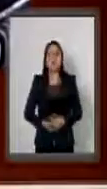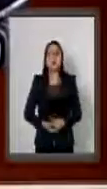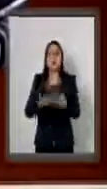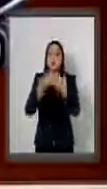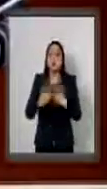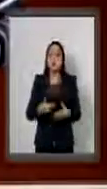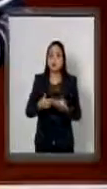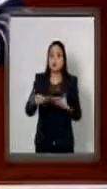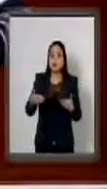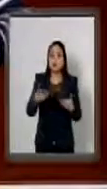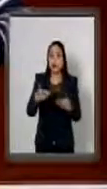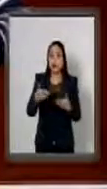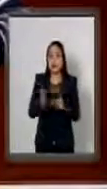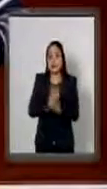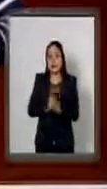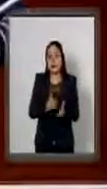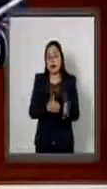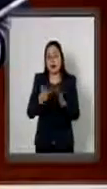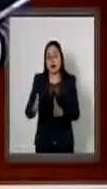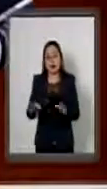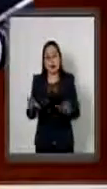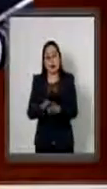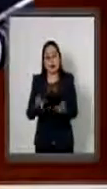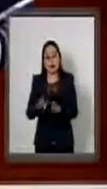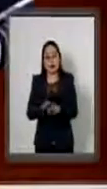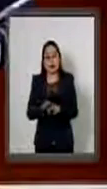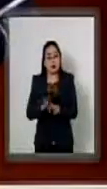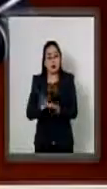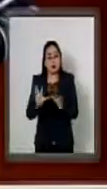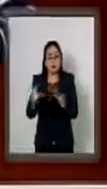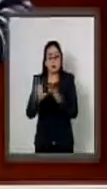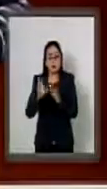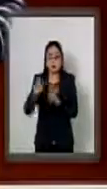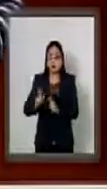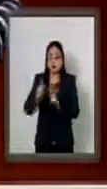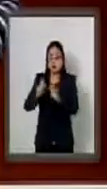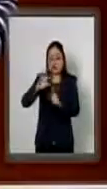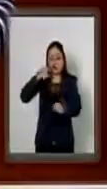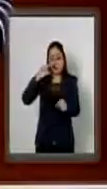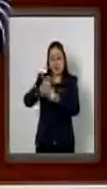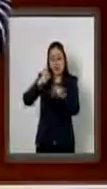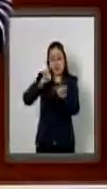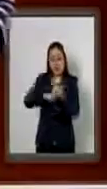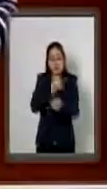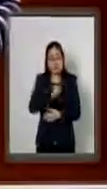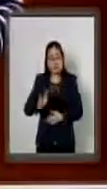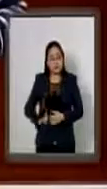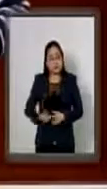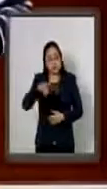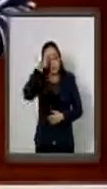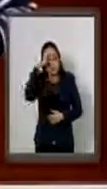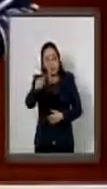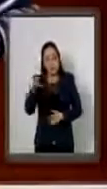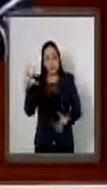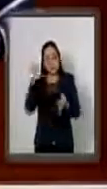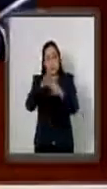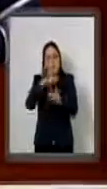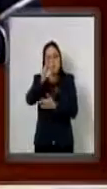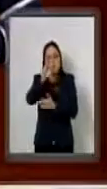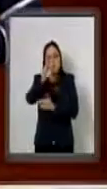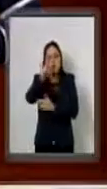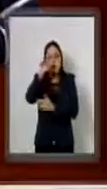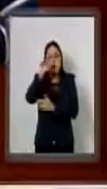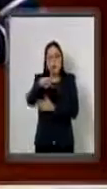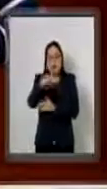lado, en uso de la facultad conferida al presidente de la República en la fracción sexta